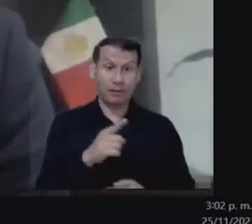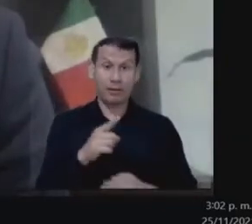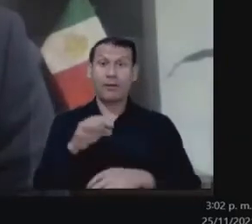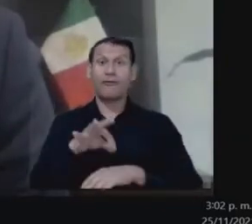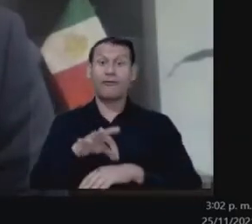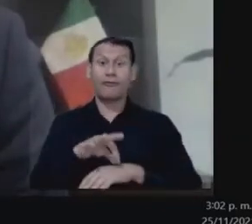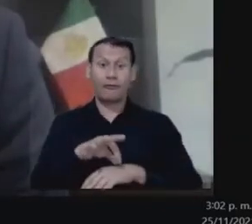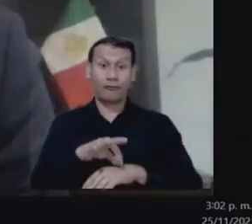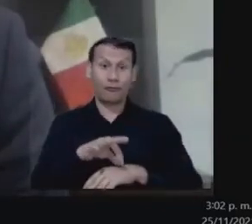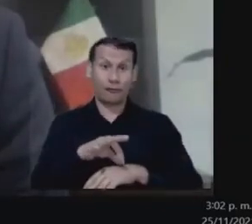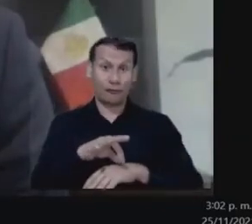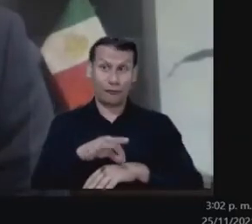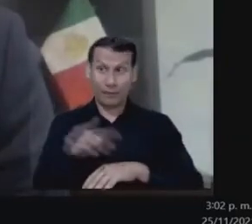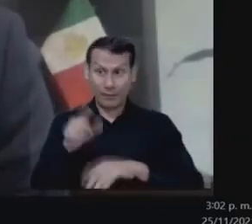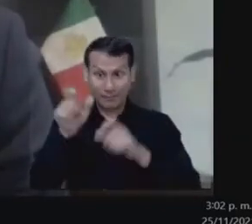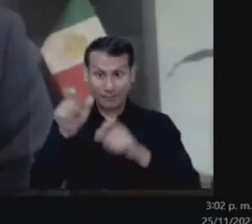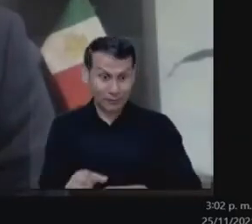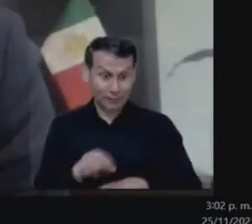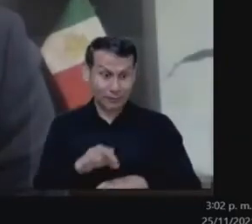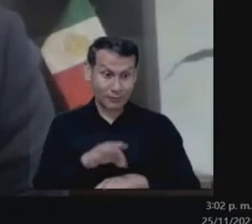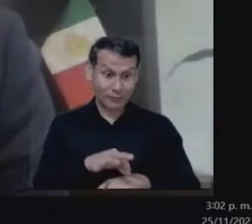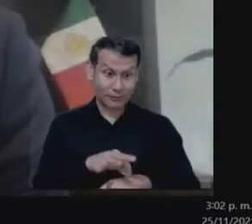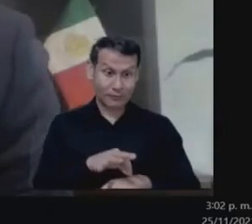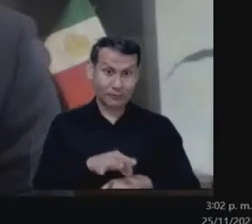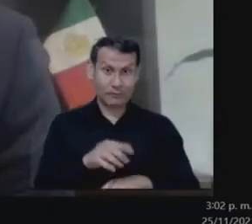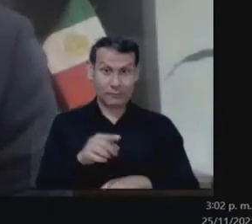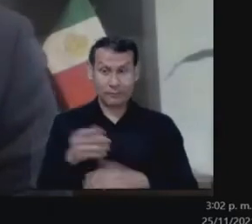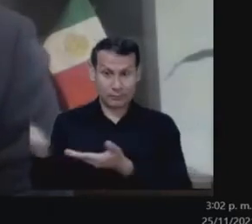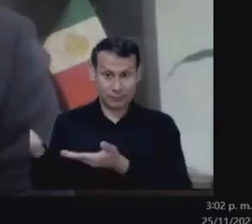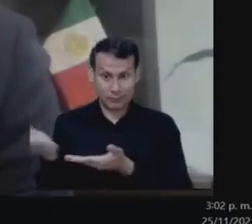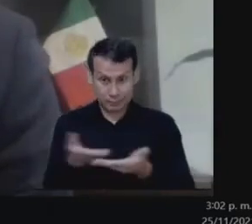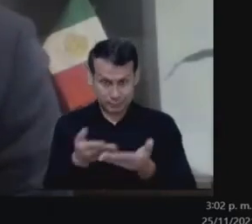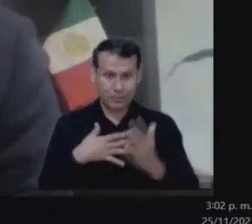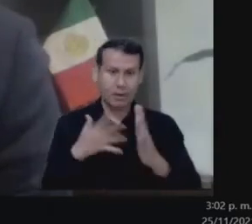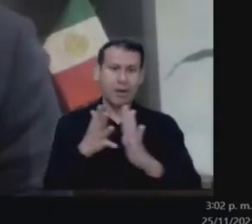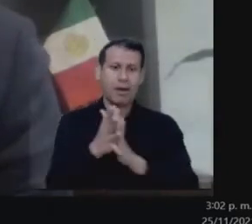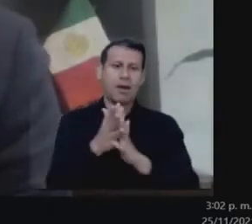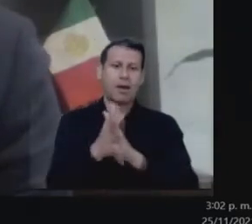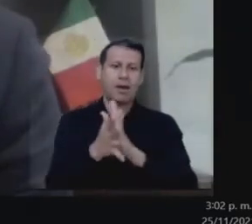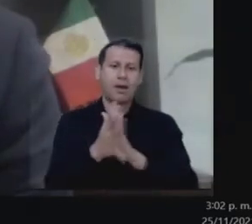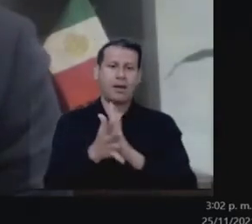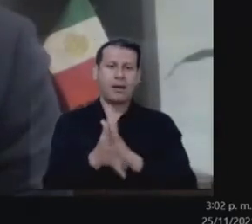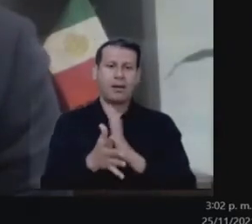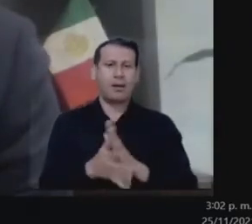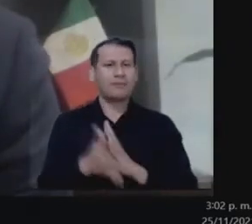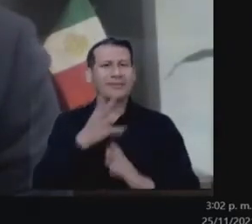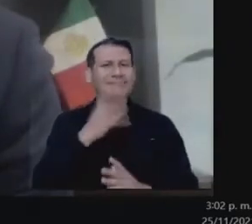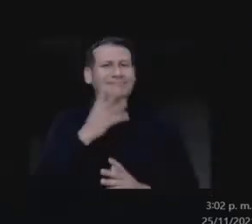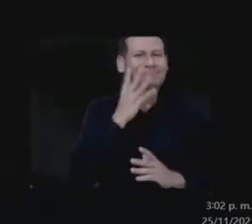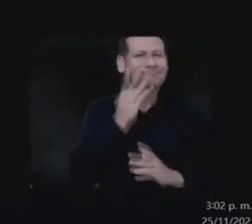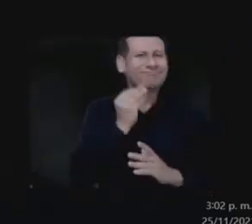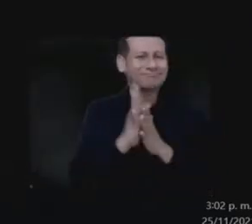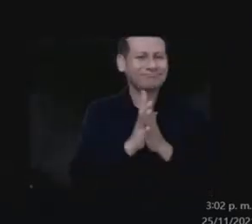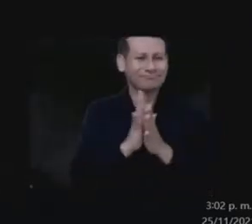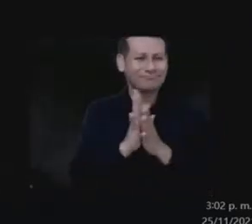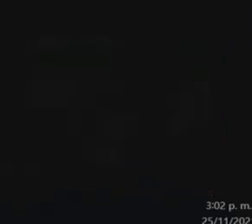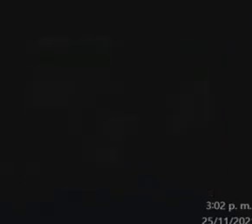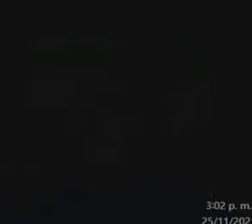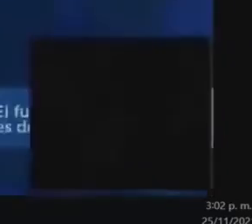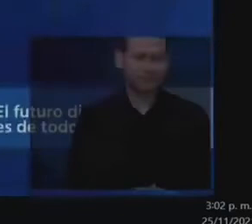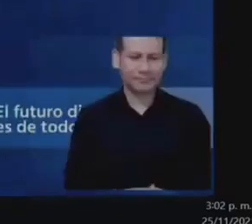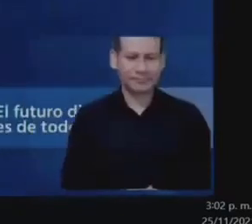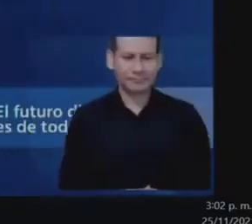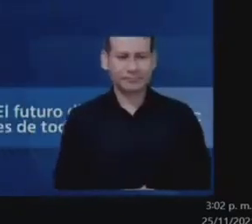tipo de soluciones, y a quien le doy la voz para que nos cuente sobre esta experiencia. Gracias, comisionado,